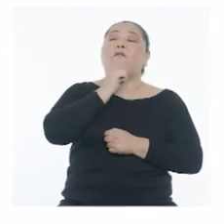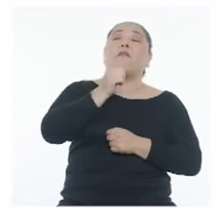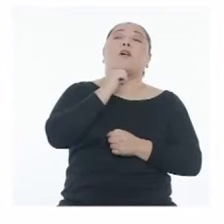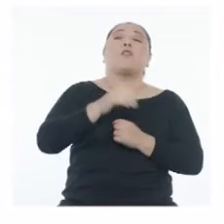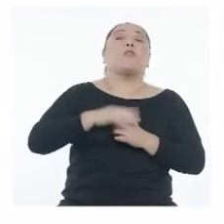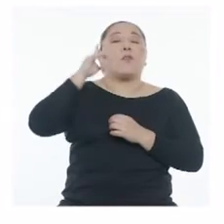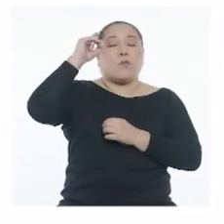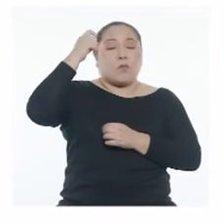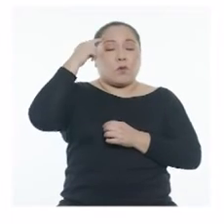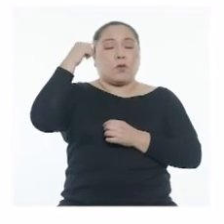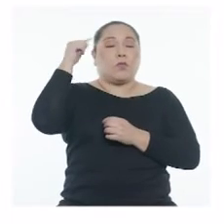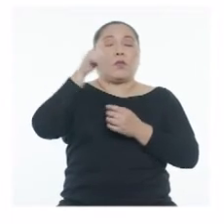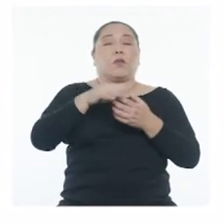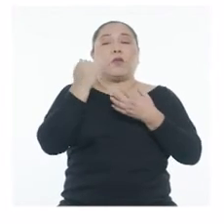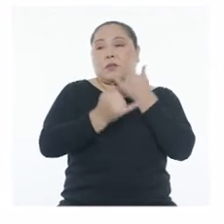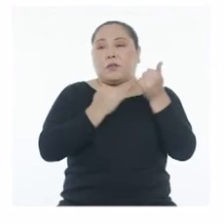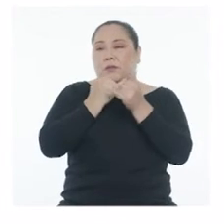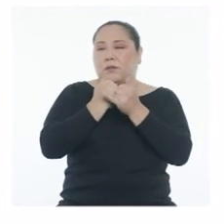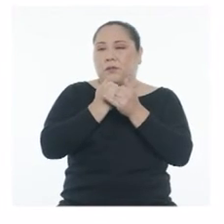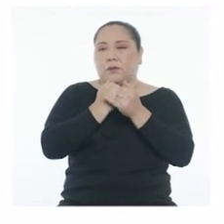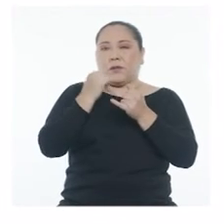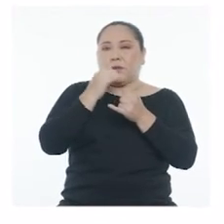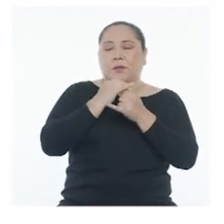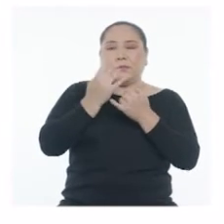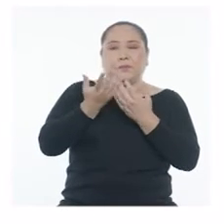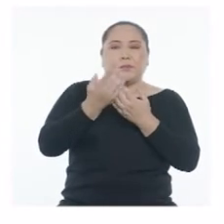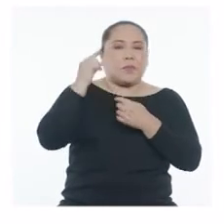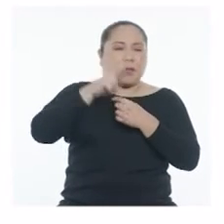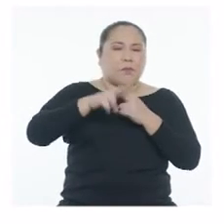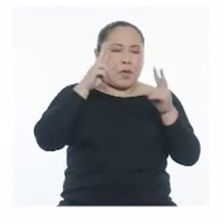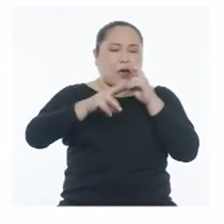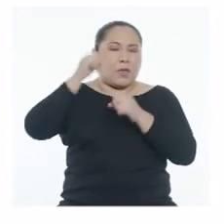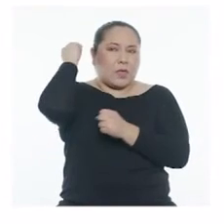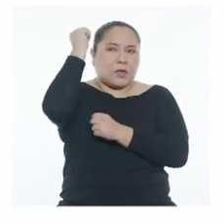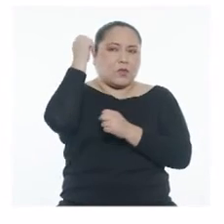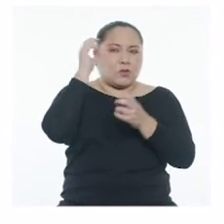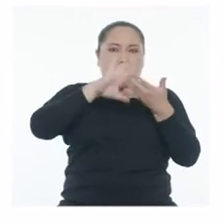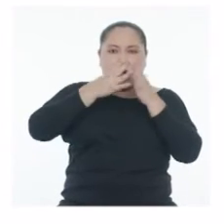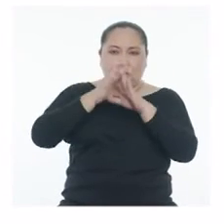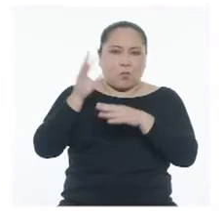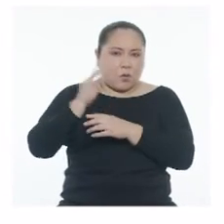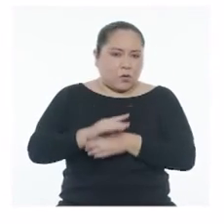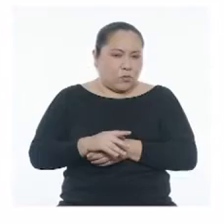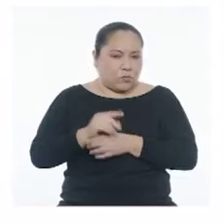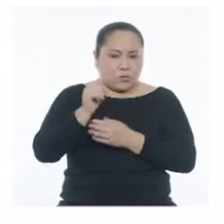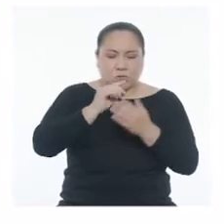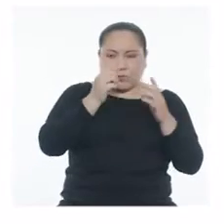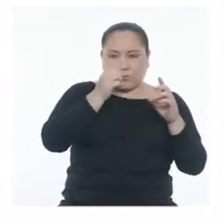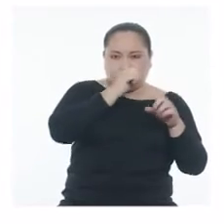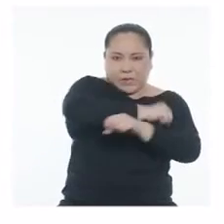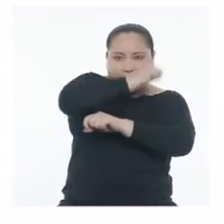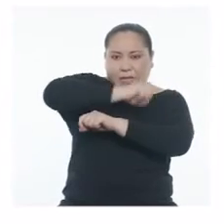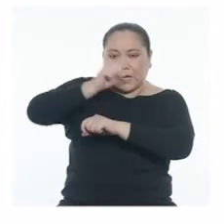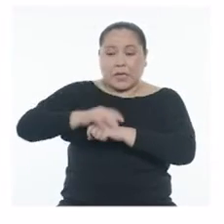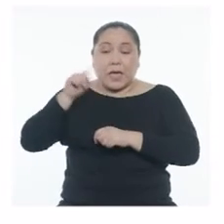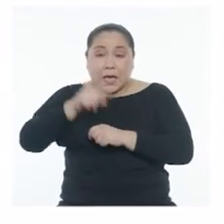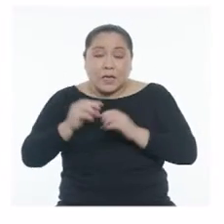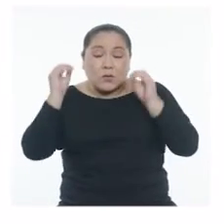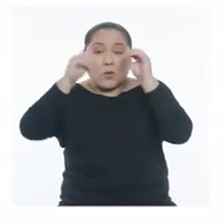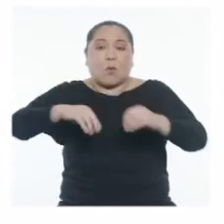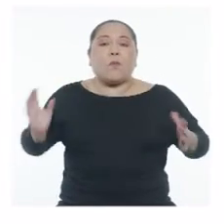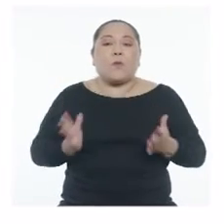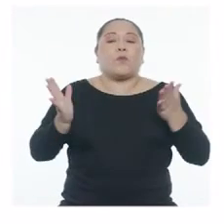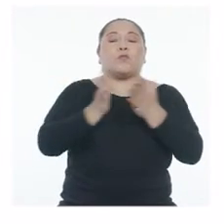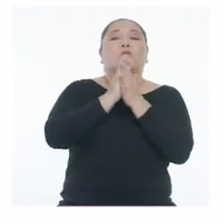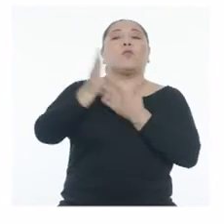política integral que tome en cuenta los derechos de los pueblos indígenas, por lo cual esta institución contribuye a la promoción de